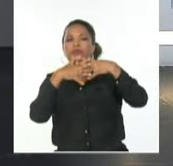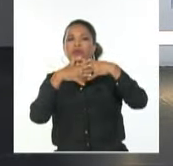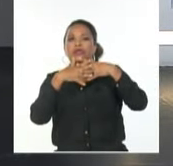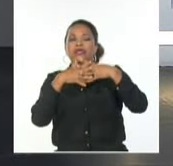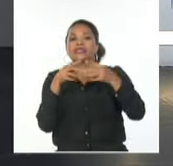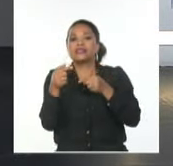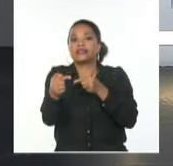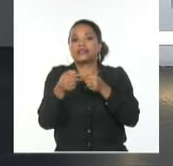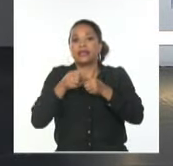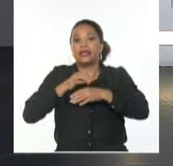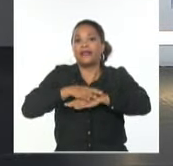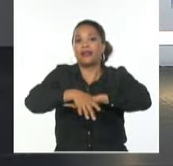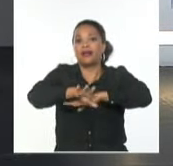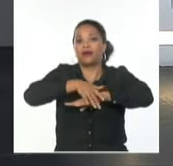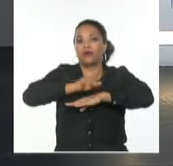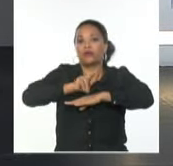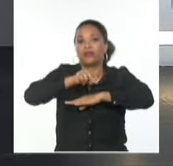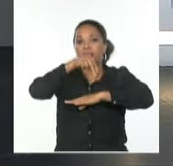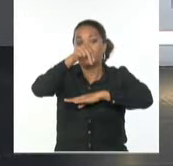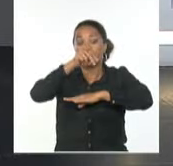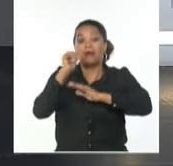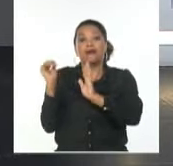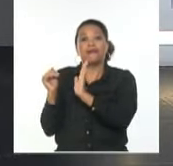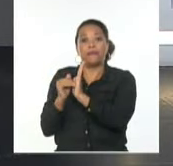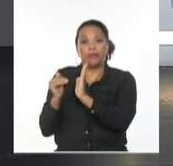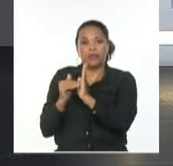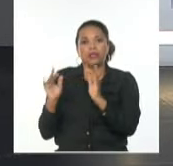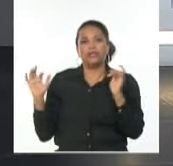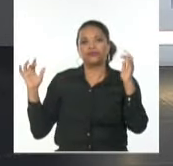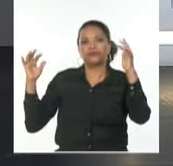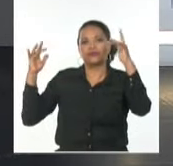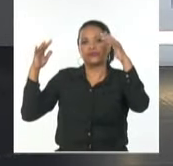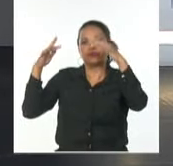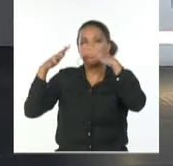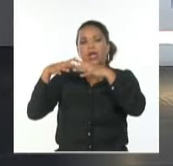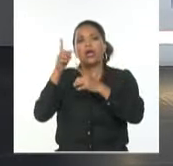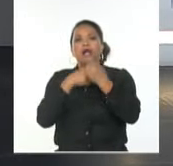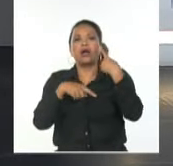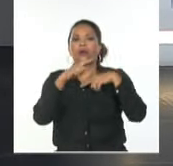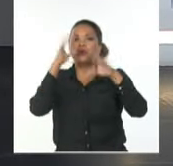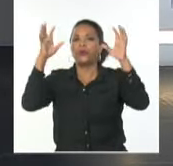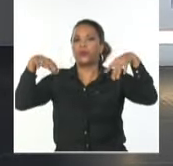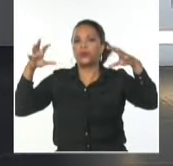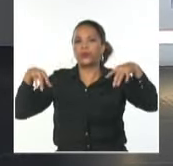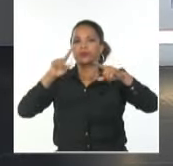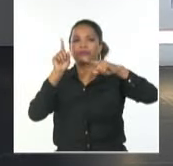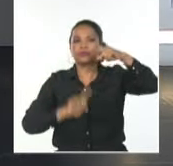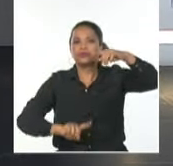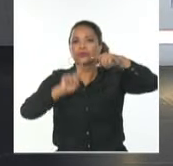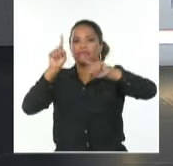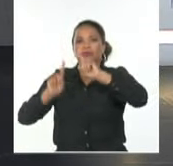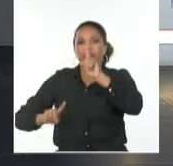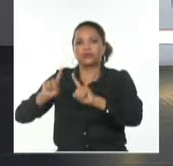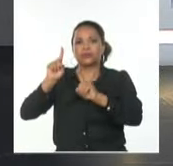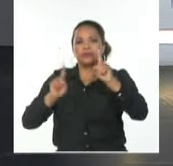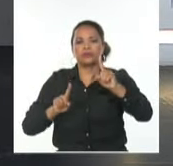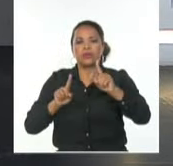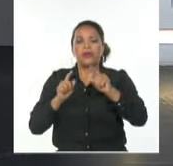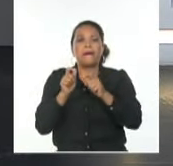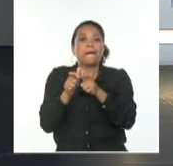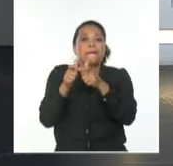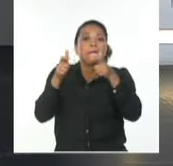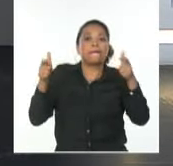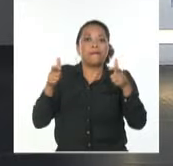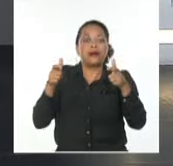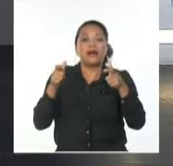norte, y por la tarde estará parcialmente nublado y se nublará con algunos chubascos, lluvias y tormentas eléctricas que serán más numerosos desde